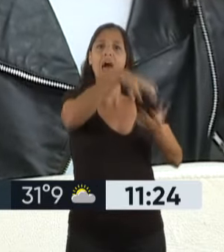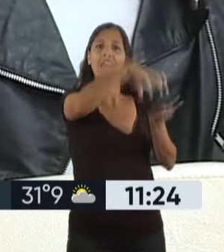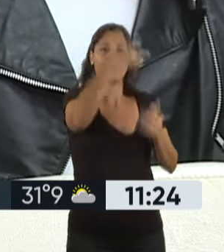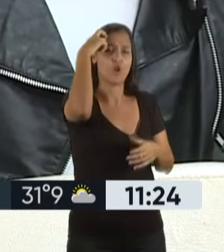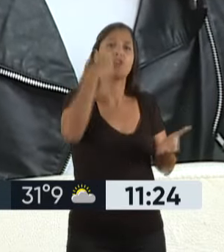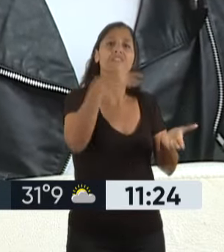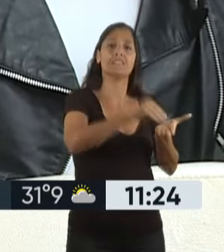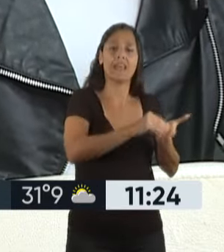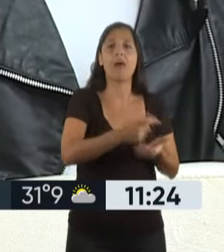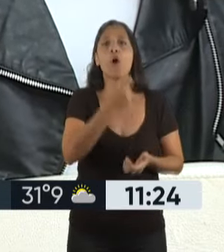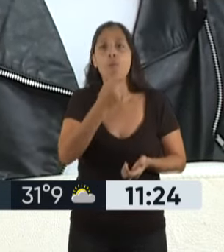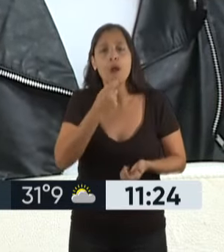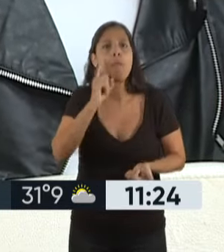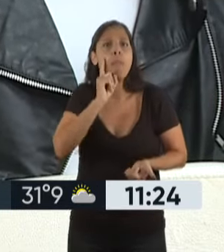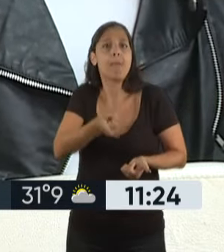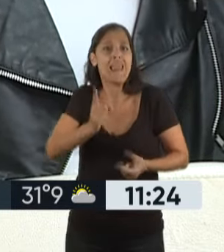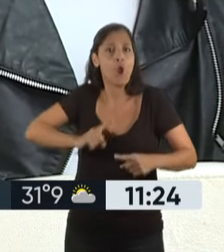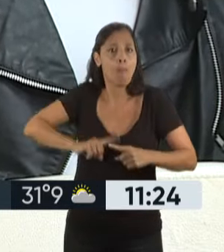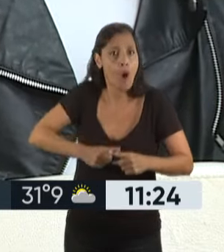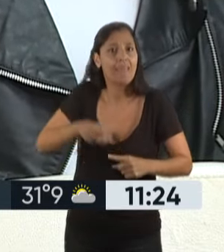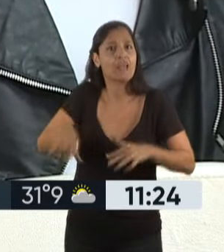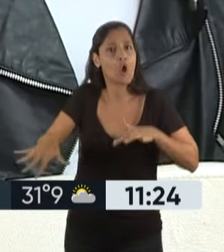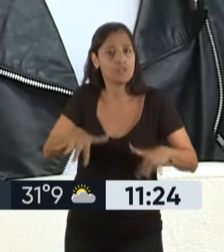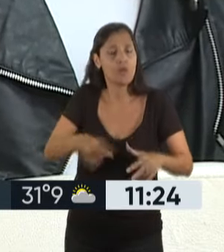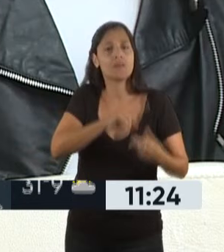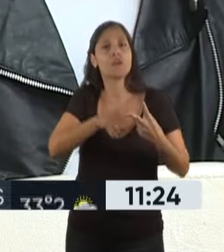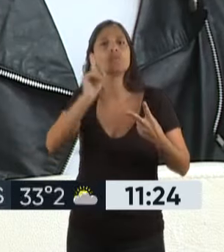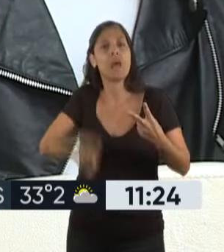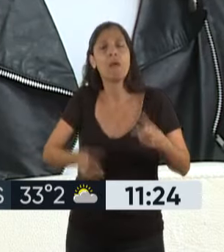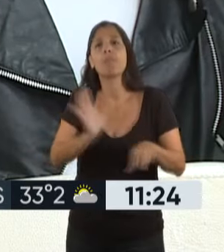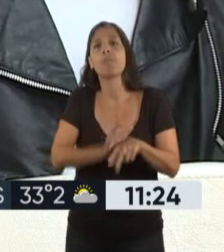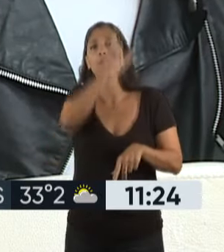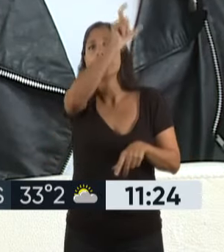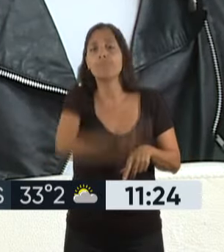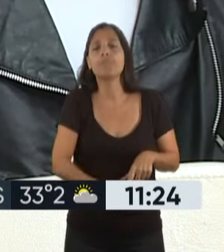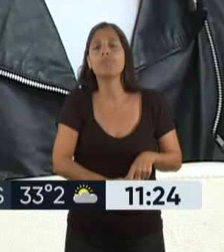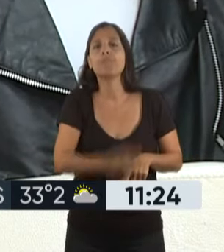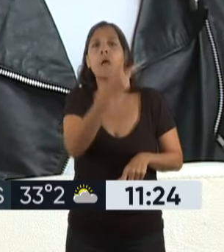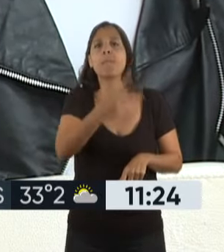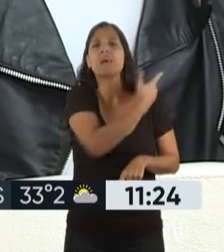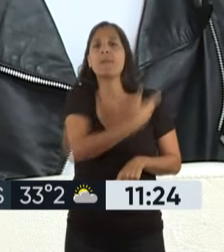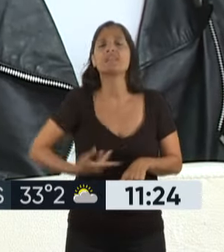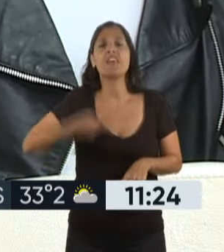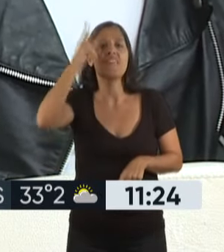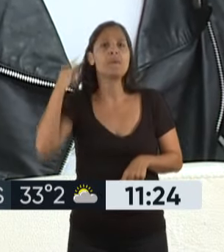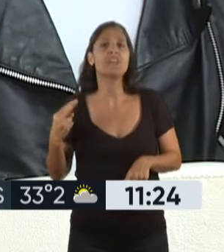ejemplo riesgo político eh la dejaron sola a a la